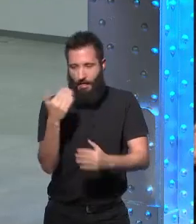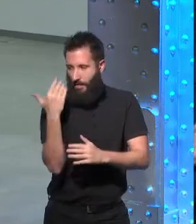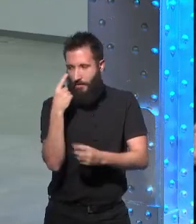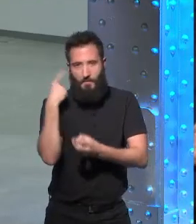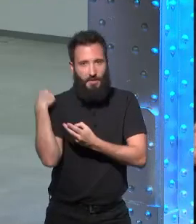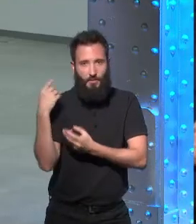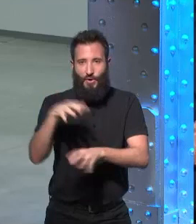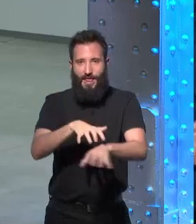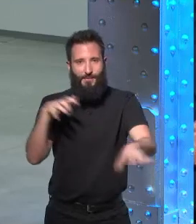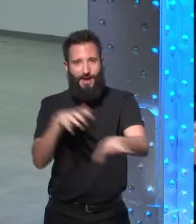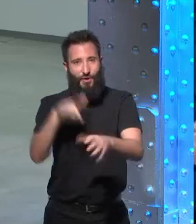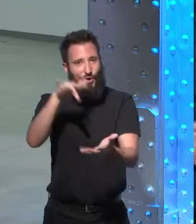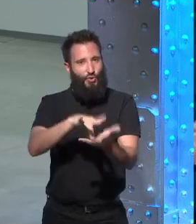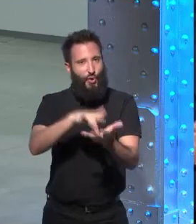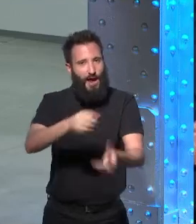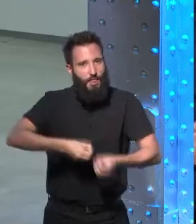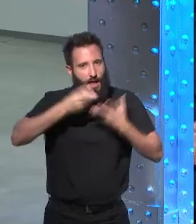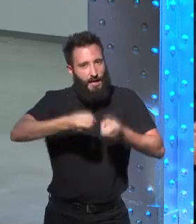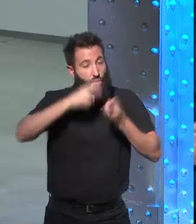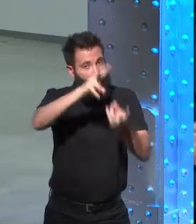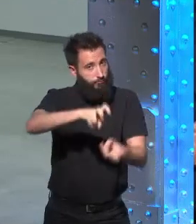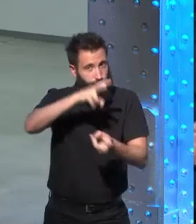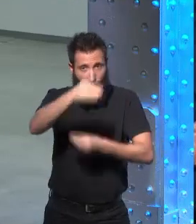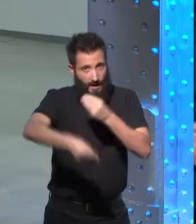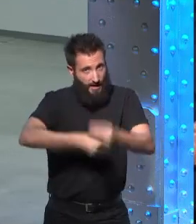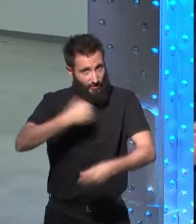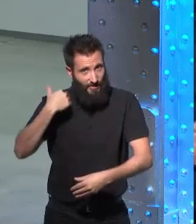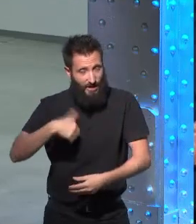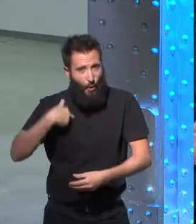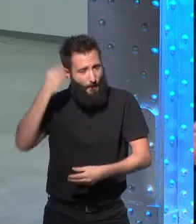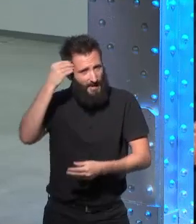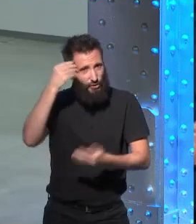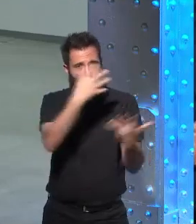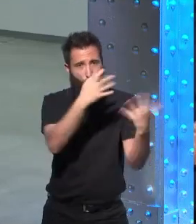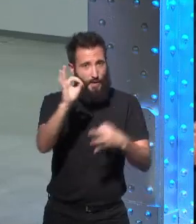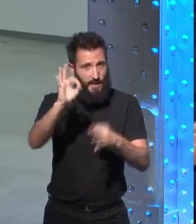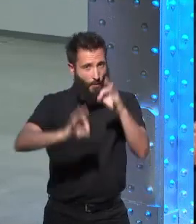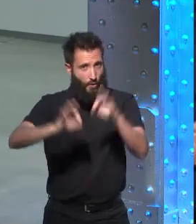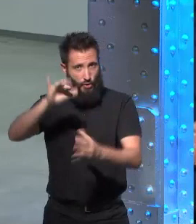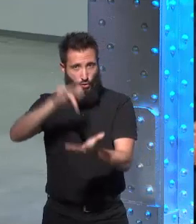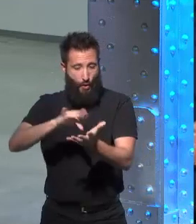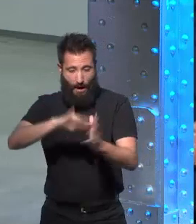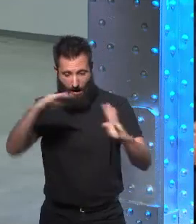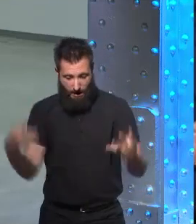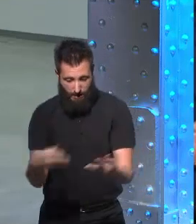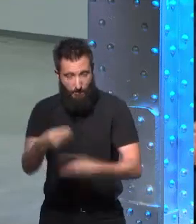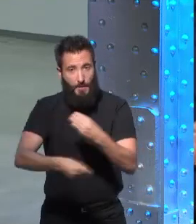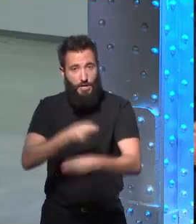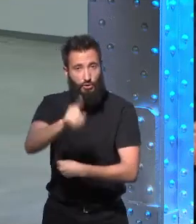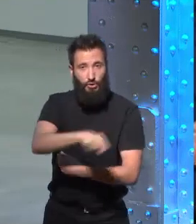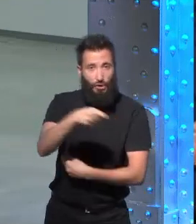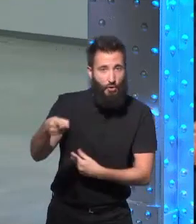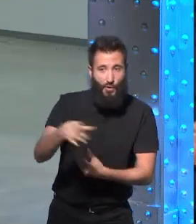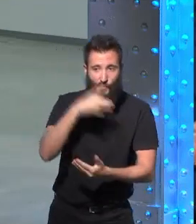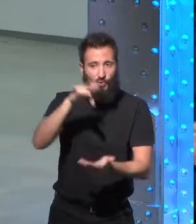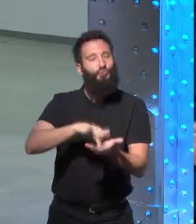mayor parte de los que estamos aquí hemos hecho la declaración de la renta y creo que, no sé, diría que el 90% o el 100% la hemos hecho a través de Internet, ¿no? O sea, yo creo que sí se